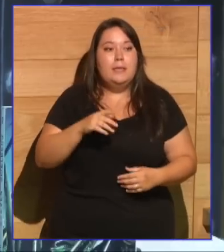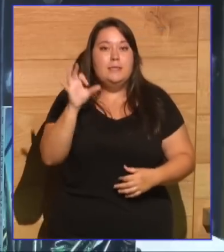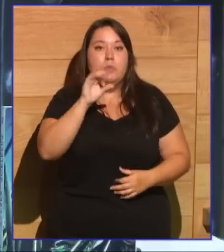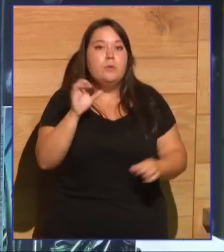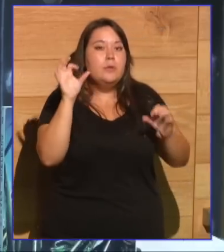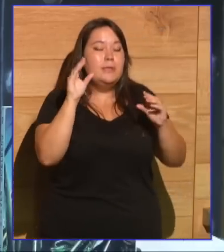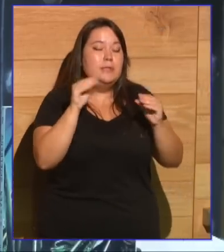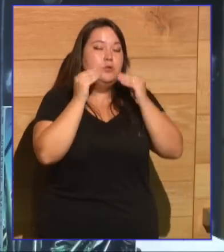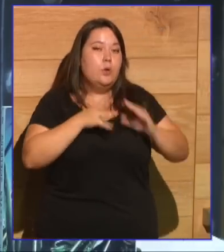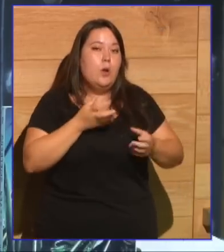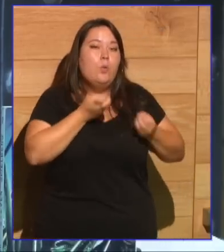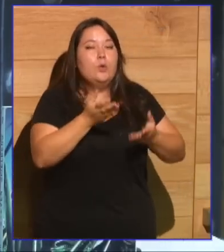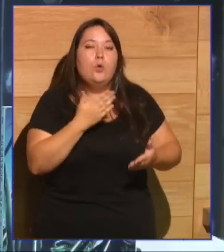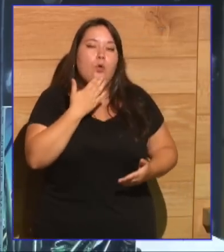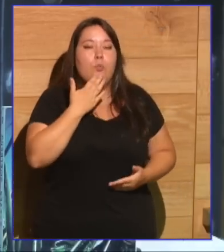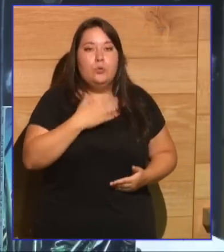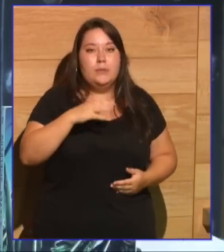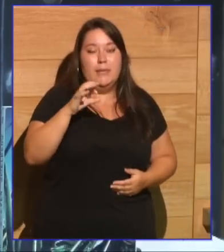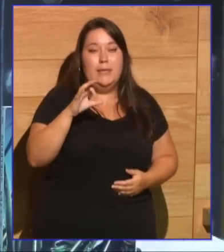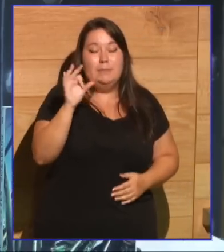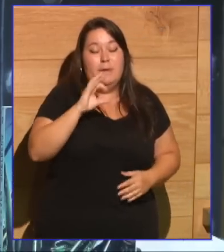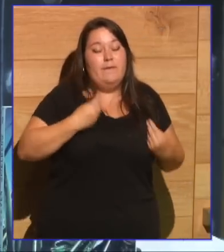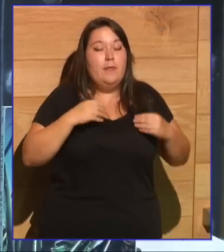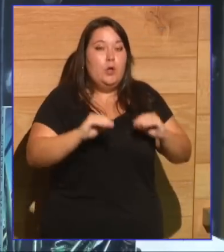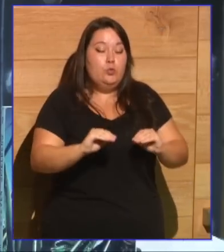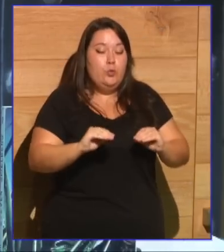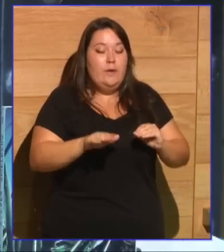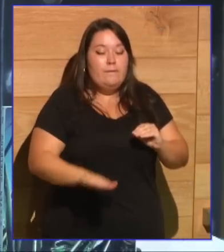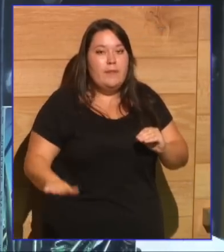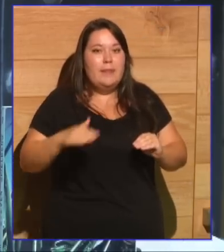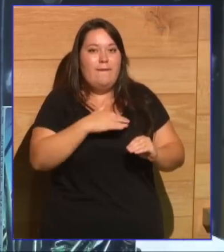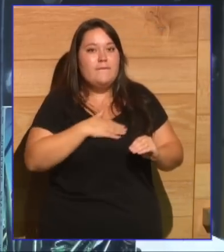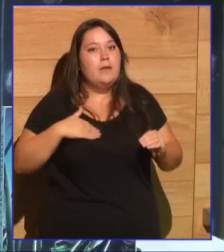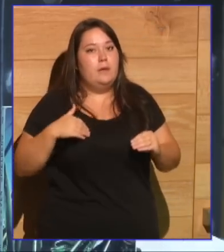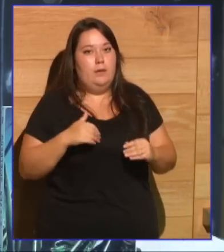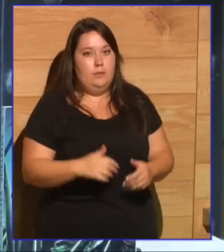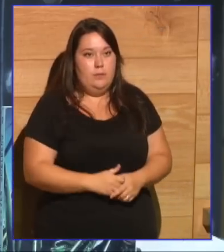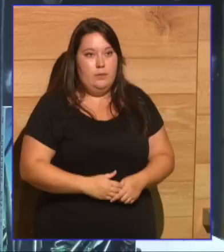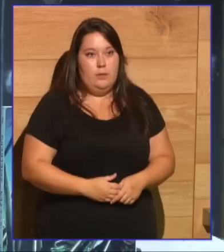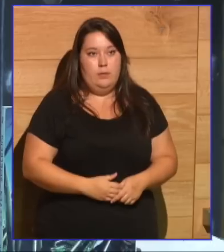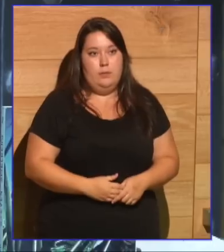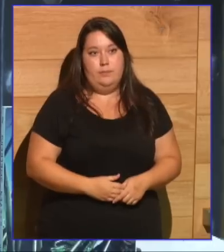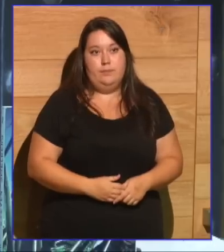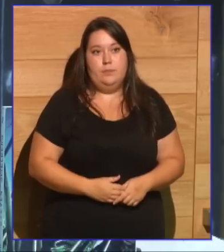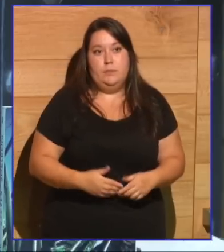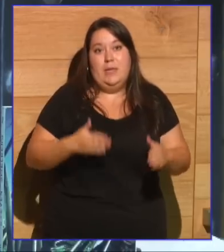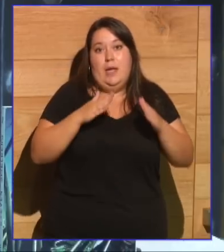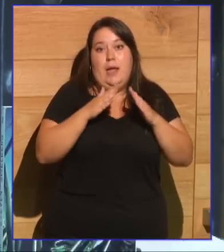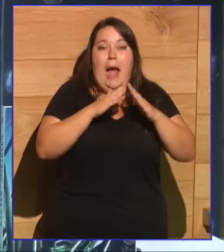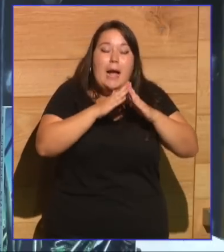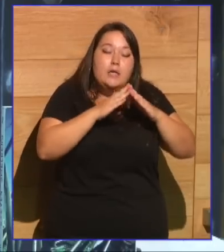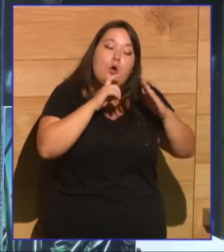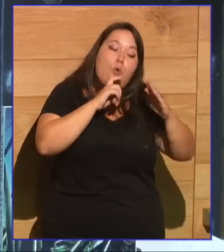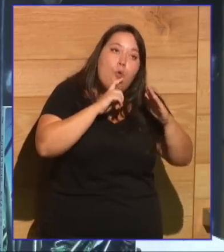como quería que habría sido que hubiera sido su infancia en la casa que él habría querido tener rodeado de los juguetes que